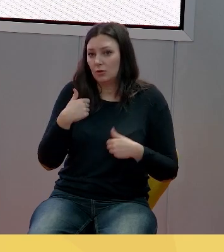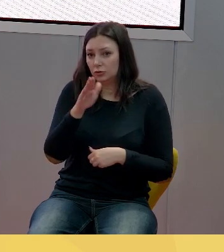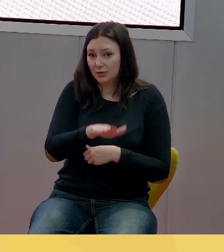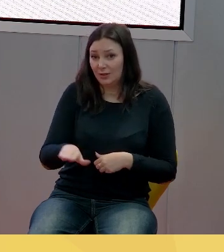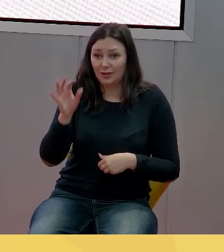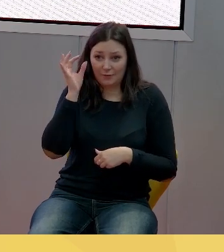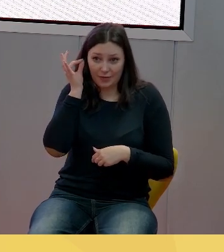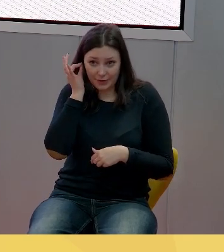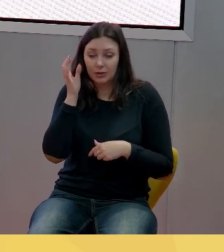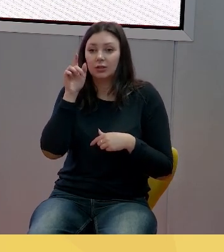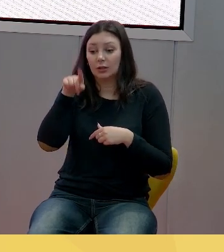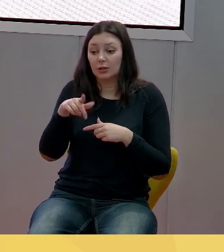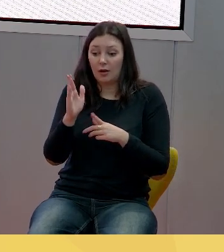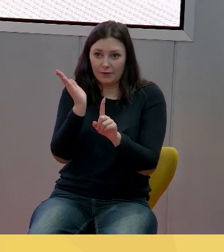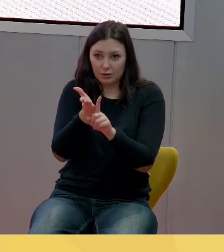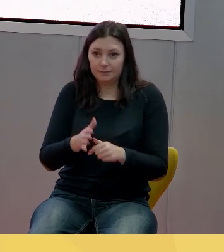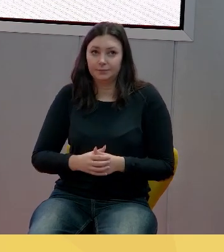por tanto también le concierne.